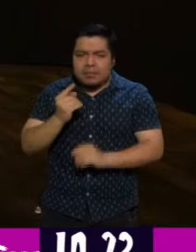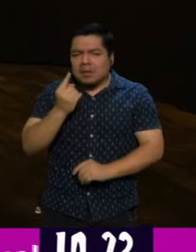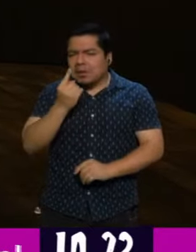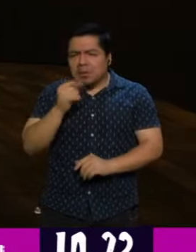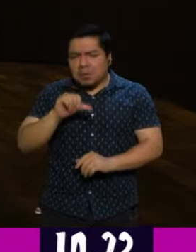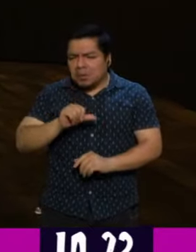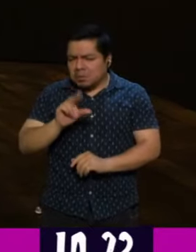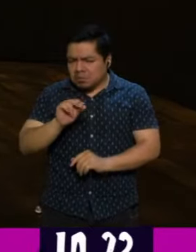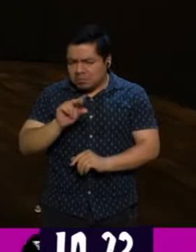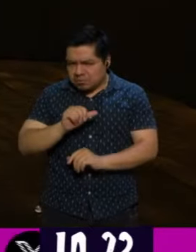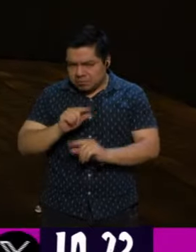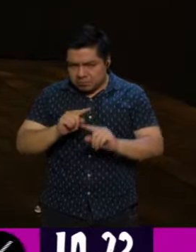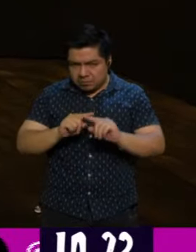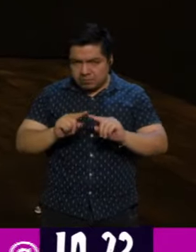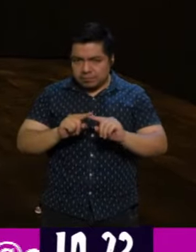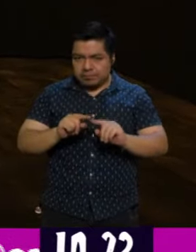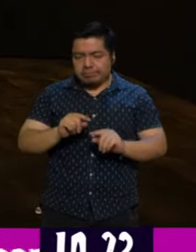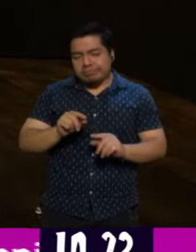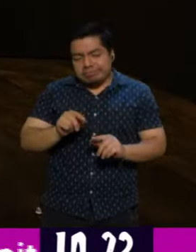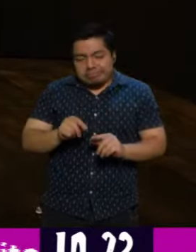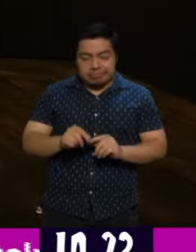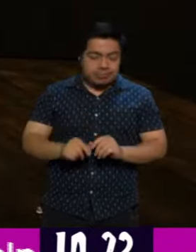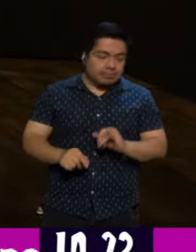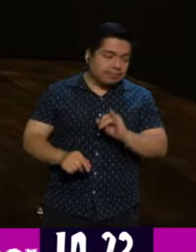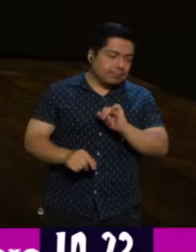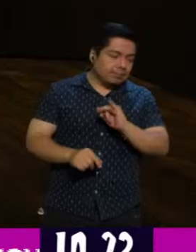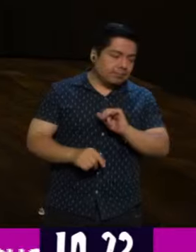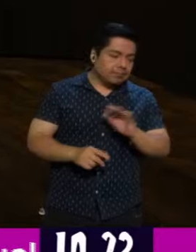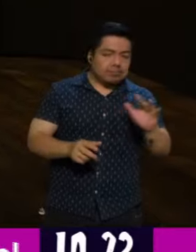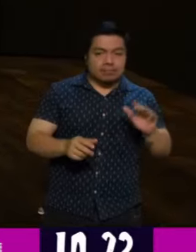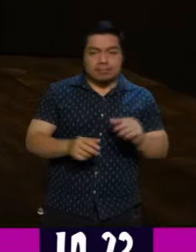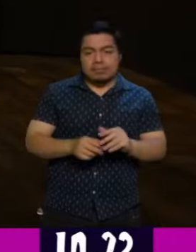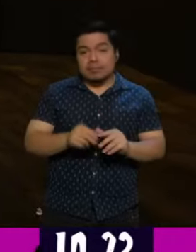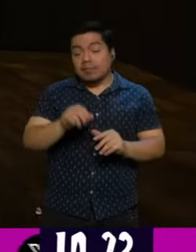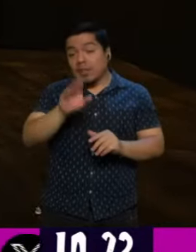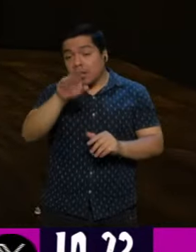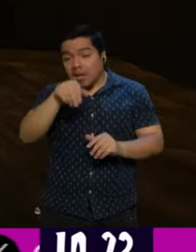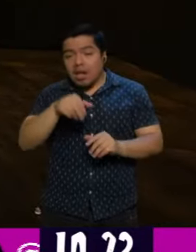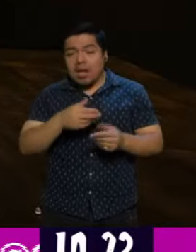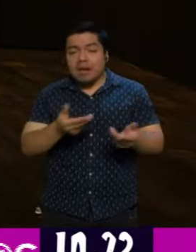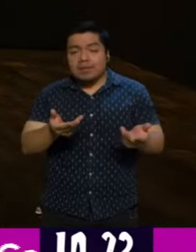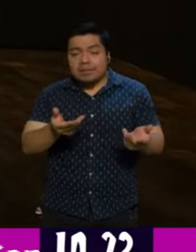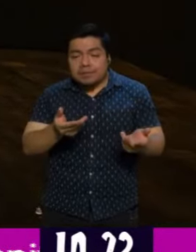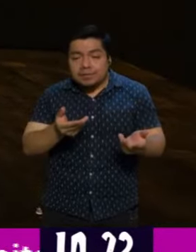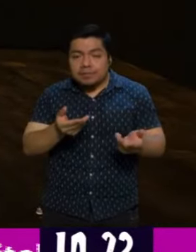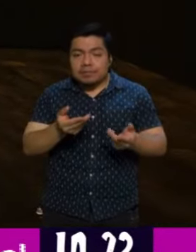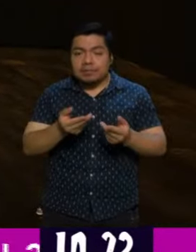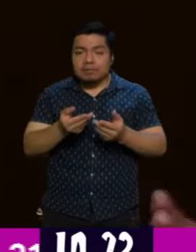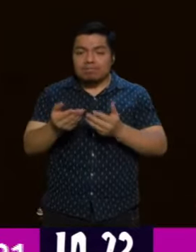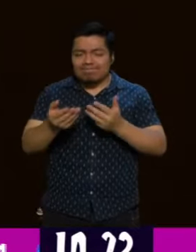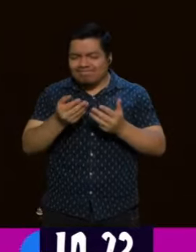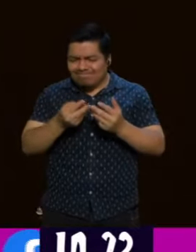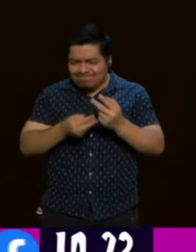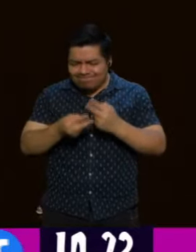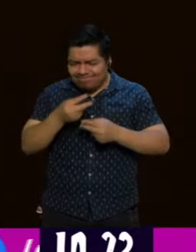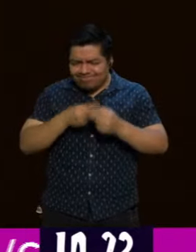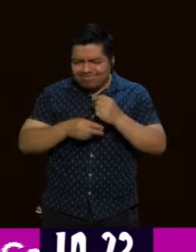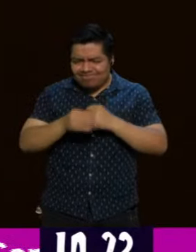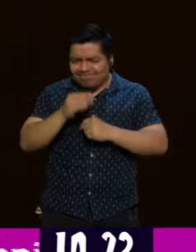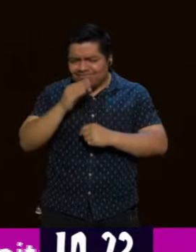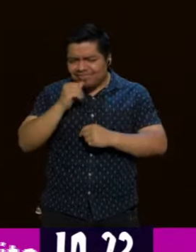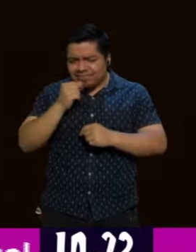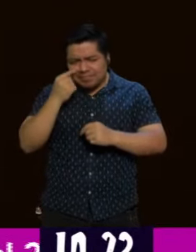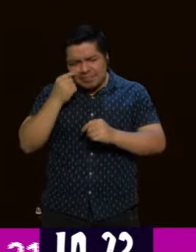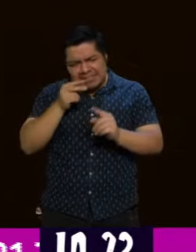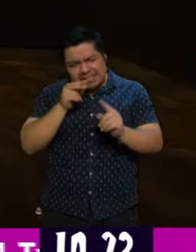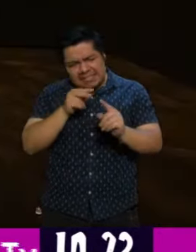diferente. Ay, vas a ver que sí. Lo peor es que con los nervios no me pude fijar bien en